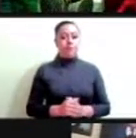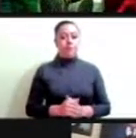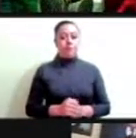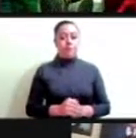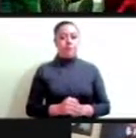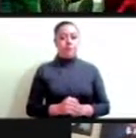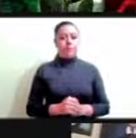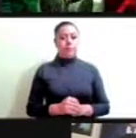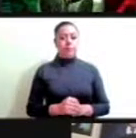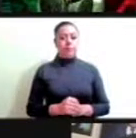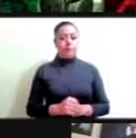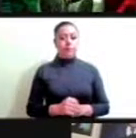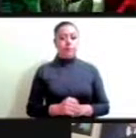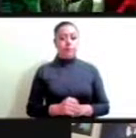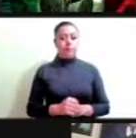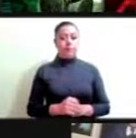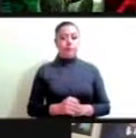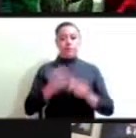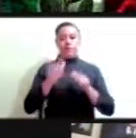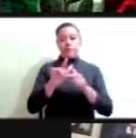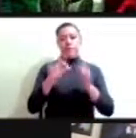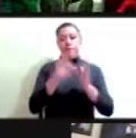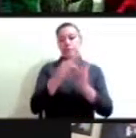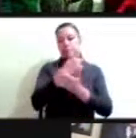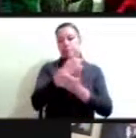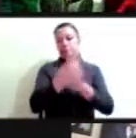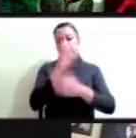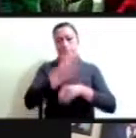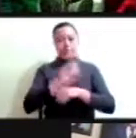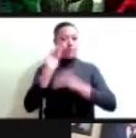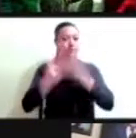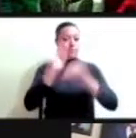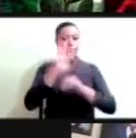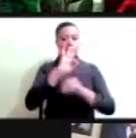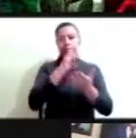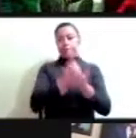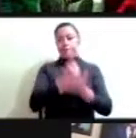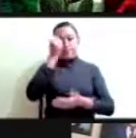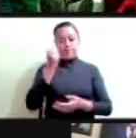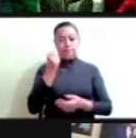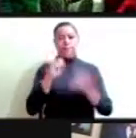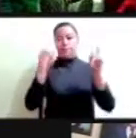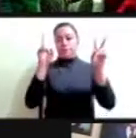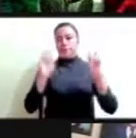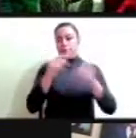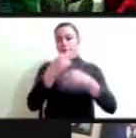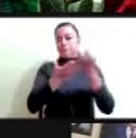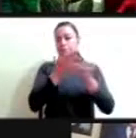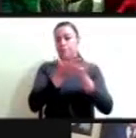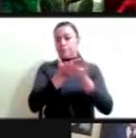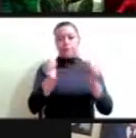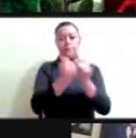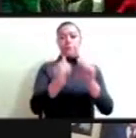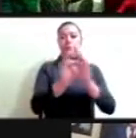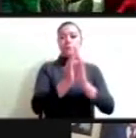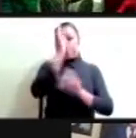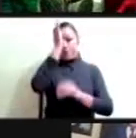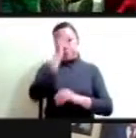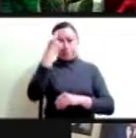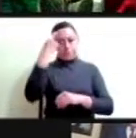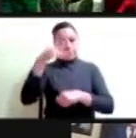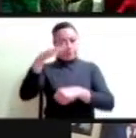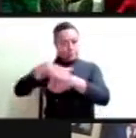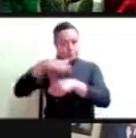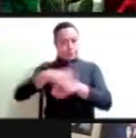El siguiente punto del orden del día es la discusión en su caso aprobación del dictamen con relación a la proposición con punto de acuerdo por el cual se solicita respetuosamente